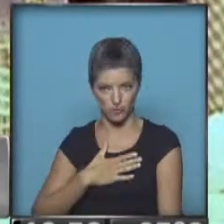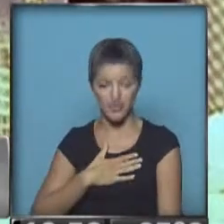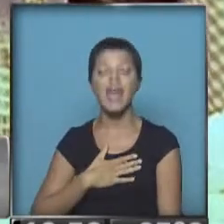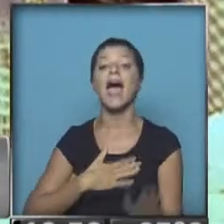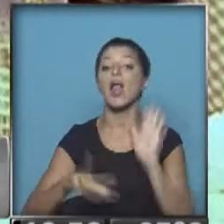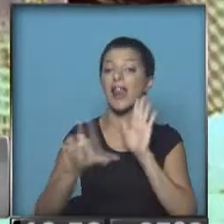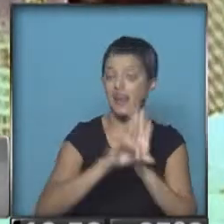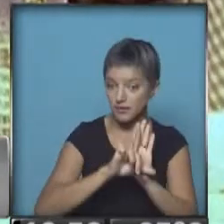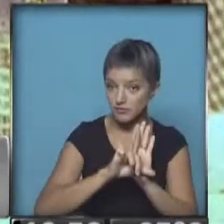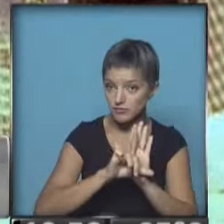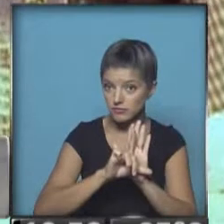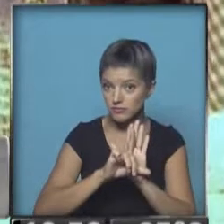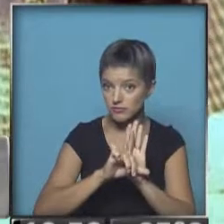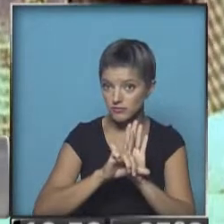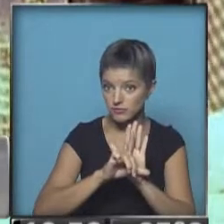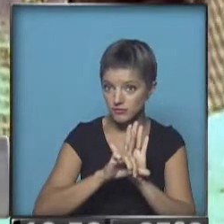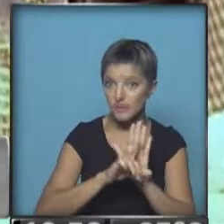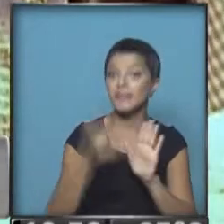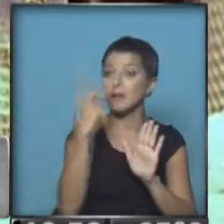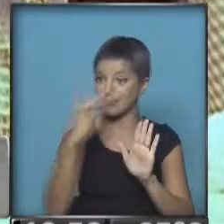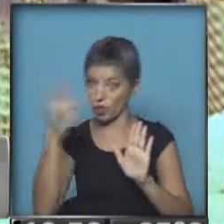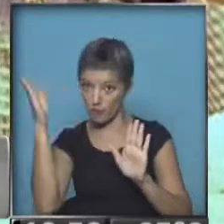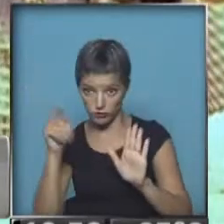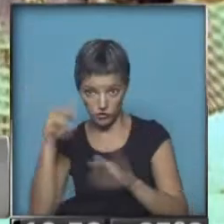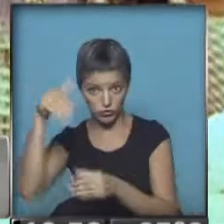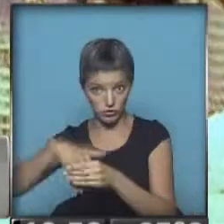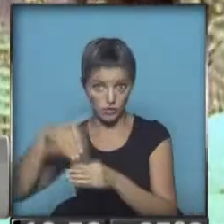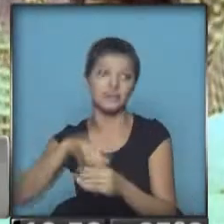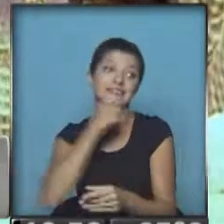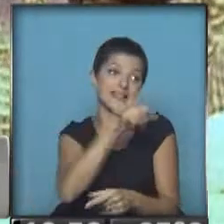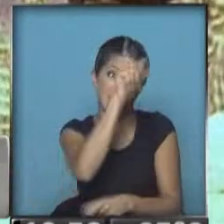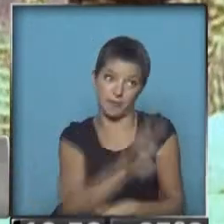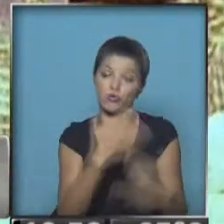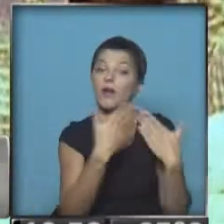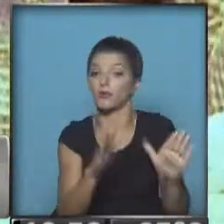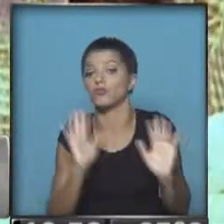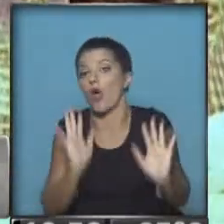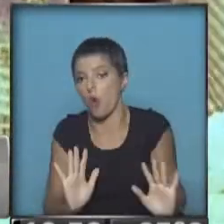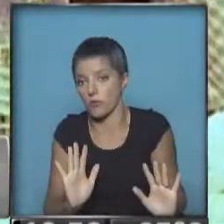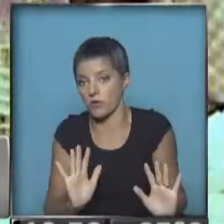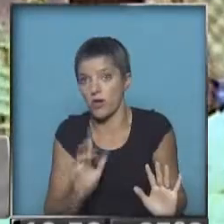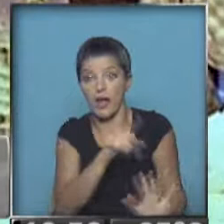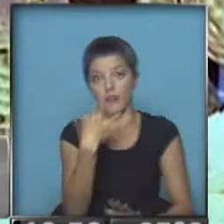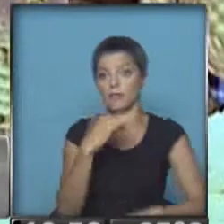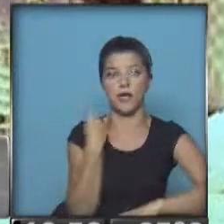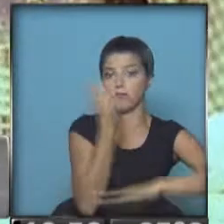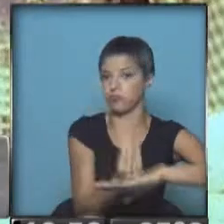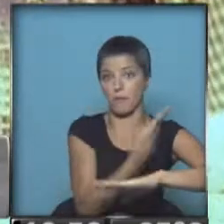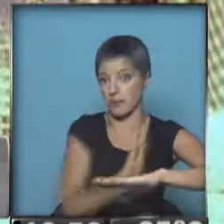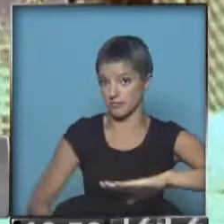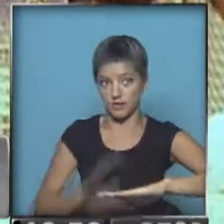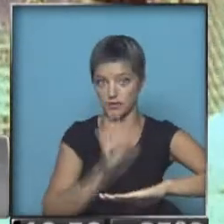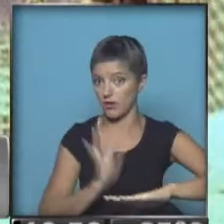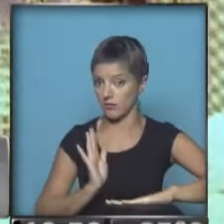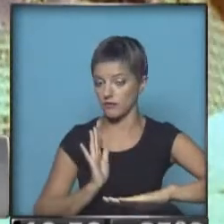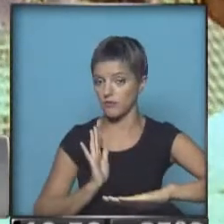legalidad de si apenas 22% de los votos, si renuncia obviamente le correspondía ser presidente, como realmente lo fue,